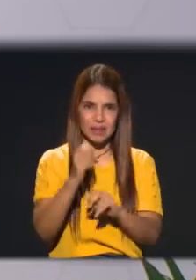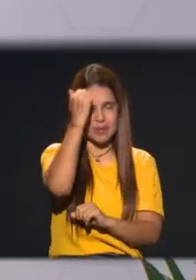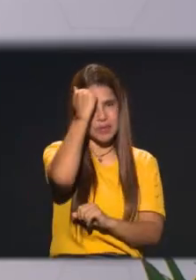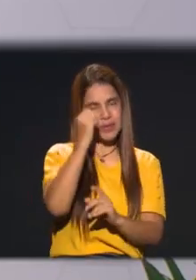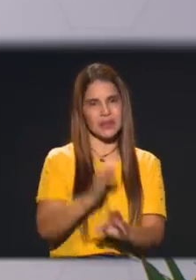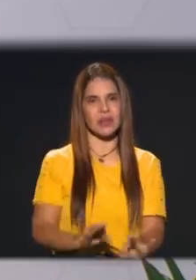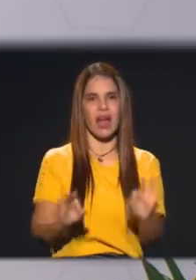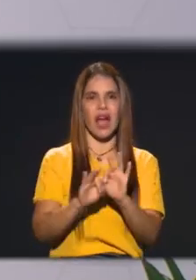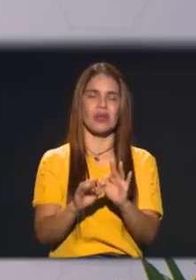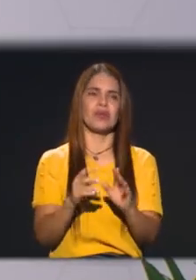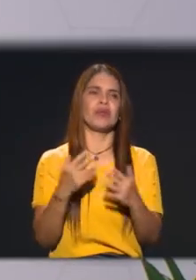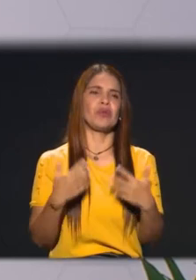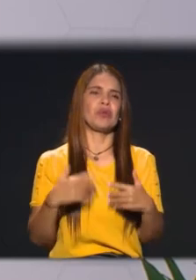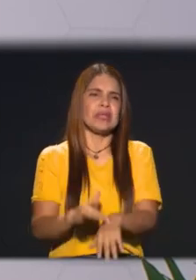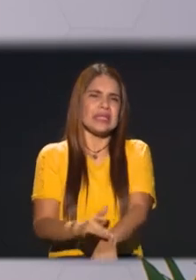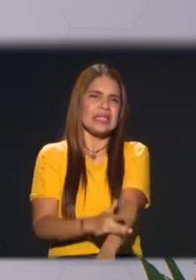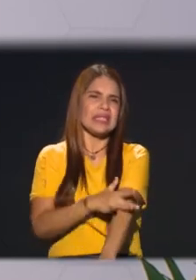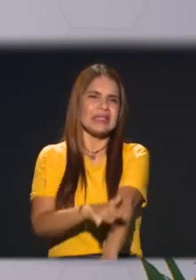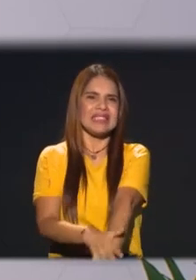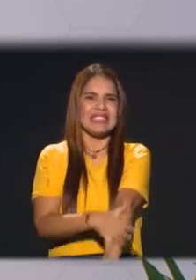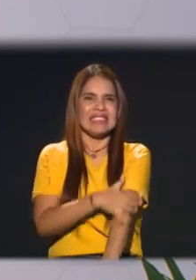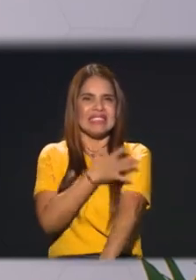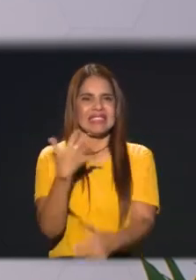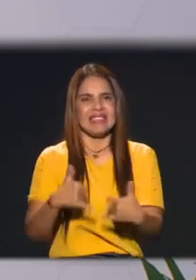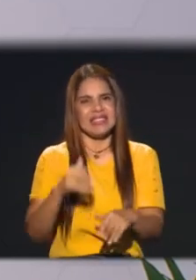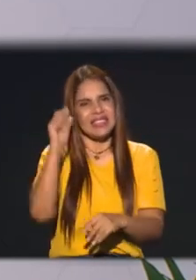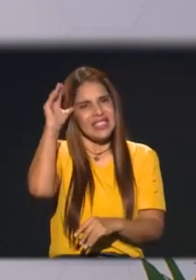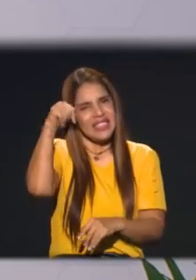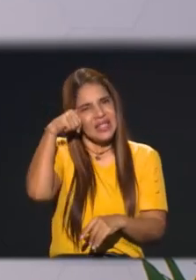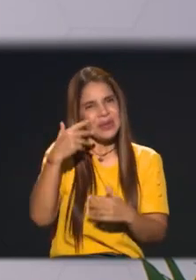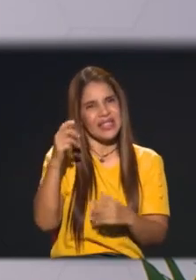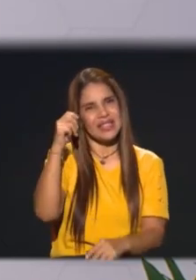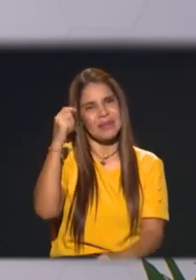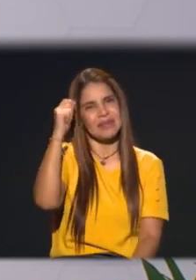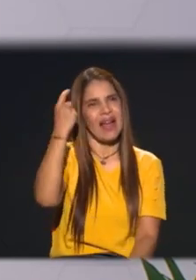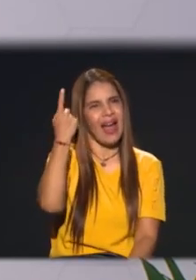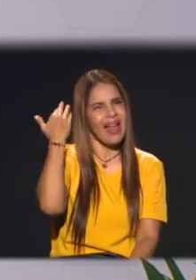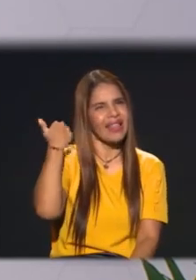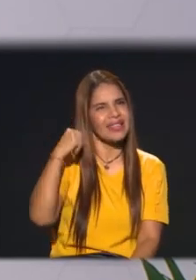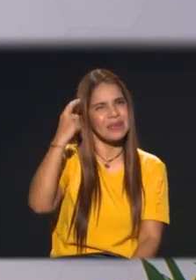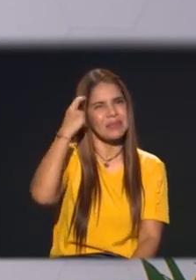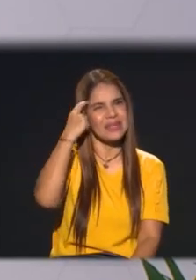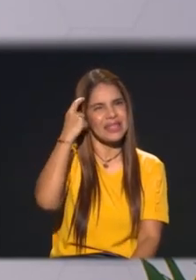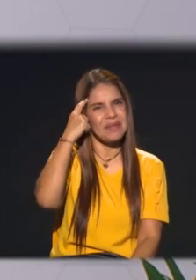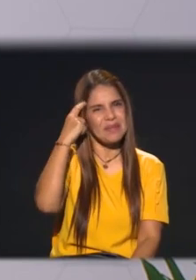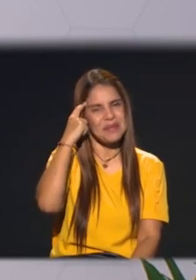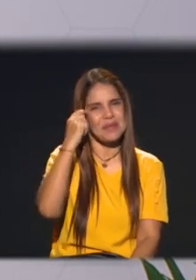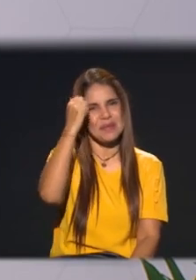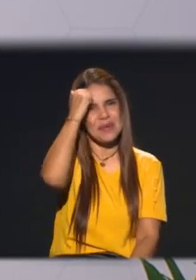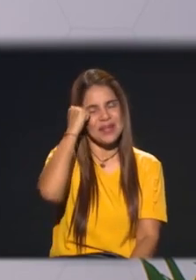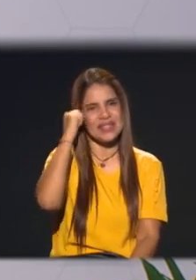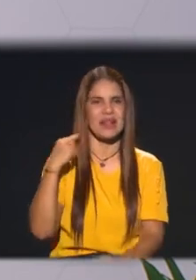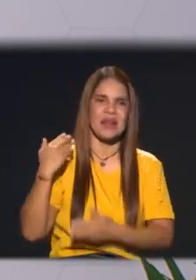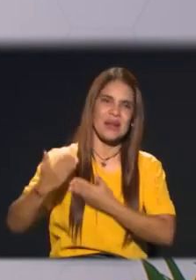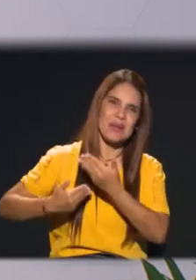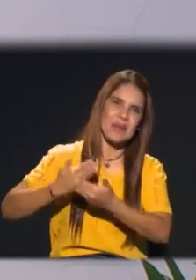yo creo que a todos nos mueven, y cuando es el Día del Maestro uno recuerda y quiere hacerse sentir con esos profesores que le han marcado su vida o que en ese momento están